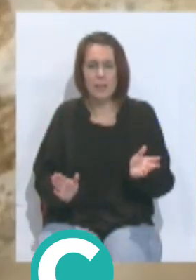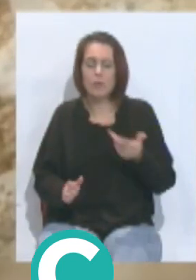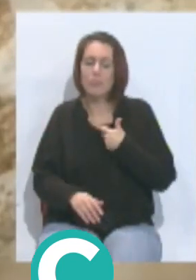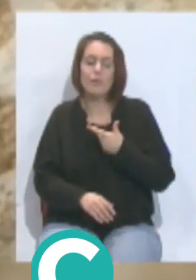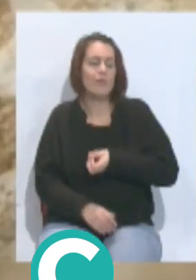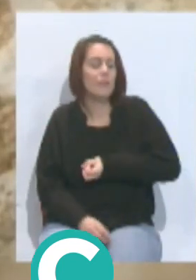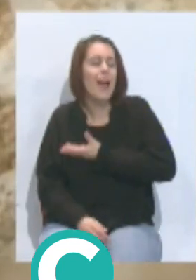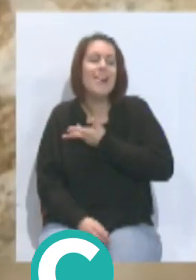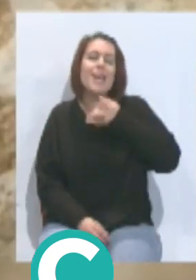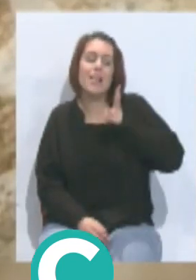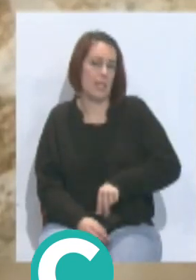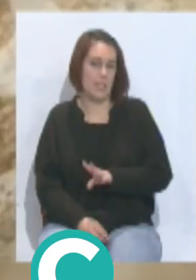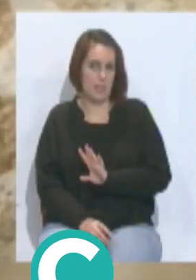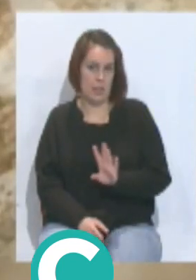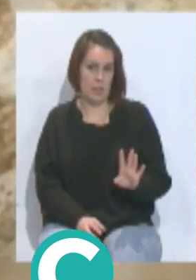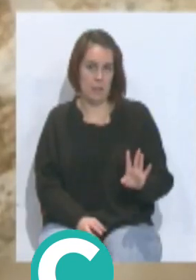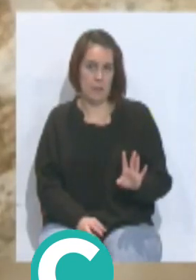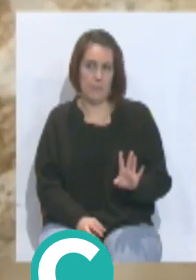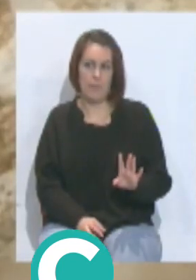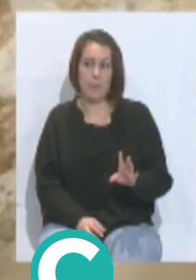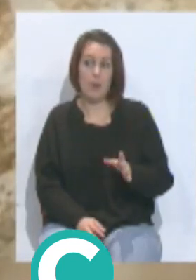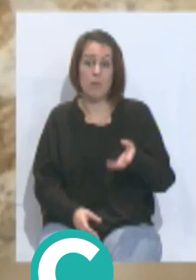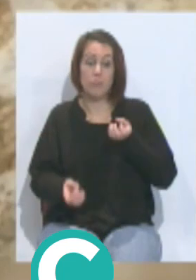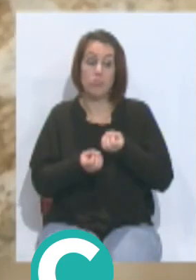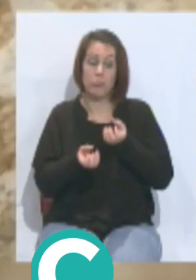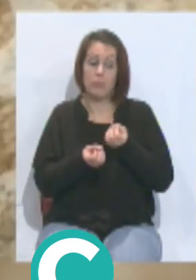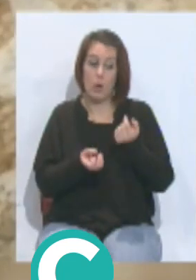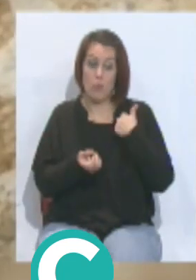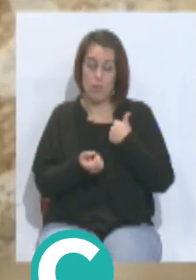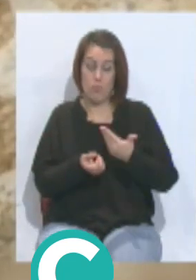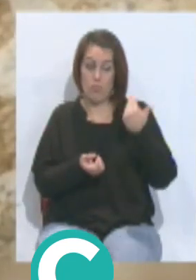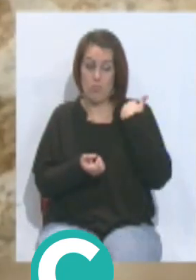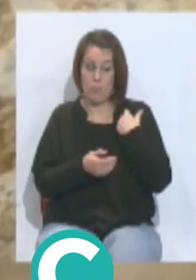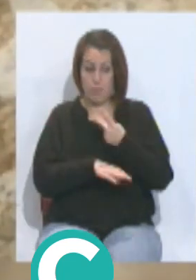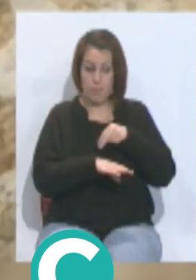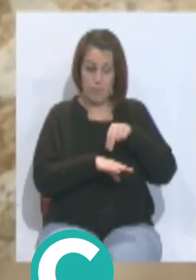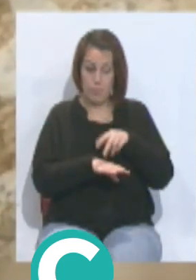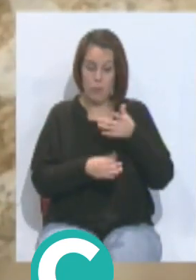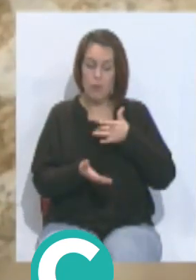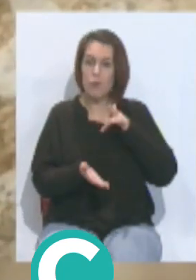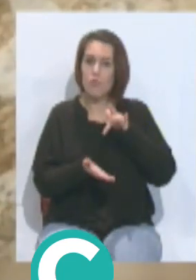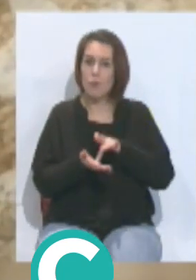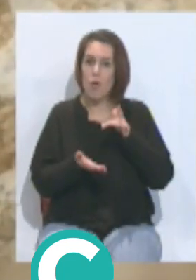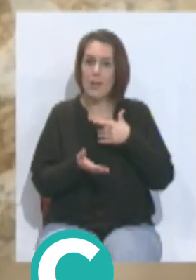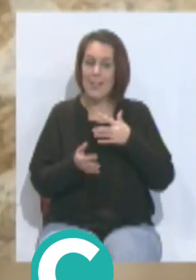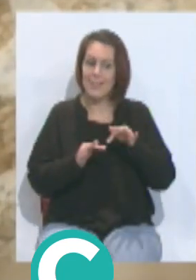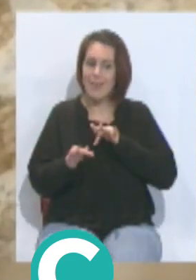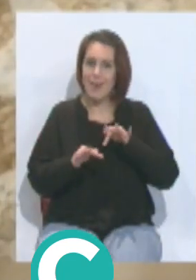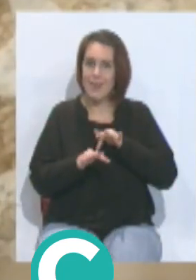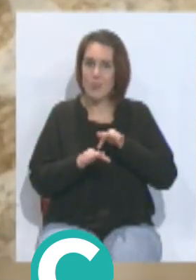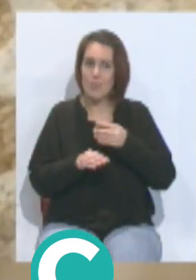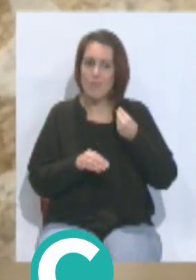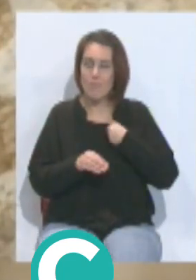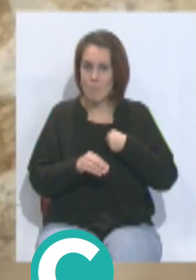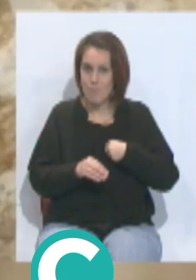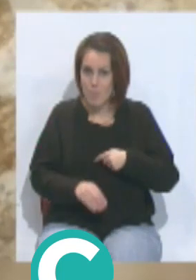Era afición. Era afición. Ya le he contado a ustedes que yo fui, estuve presente cuando en el levantamiento de teatro de los